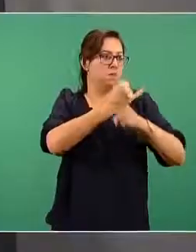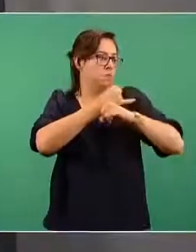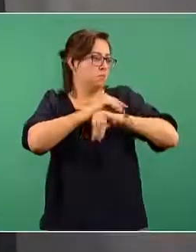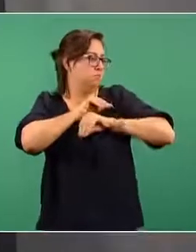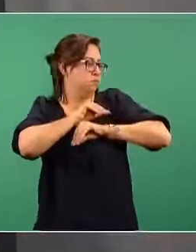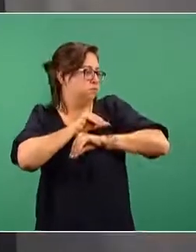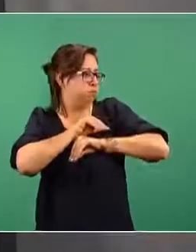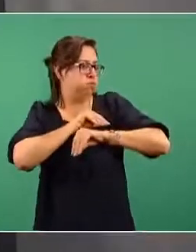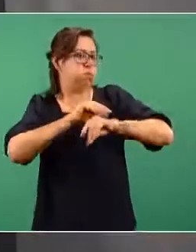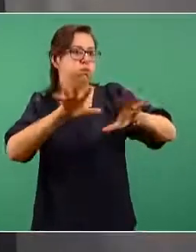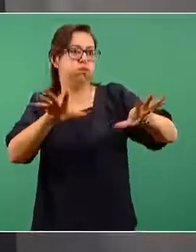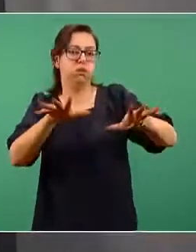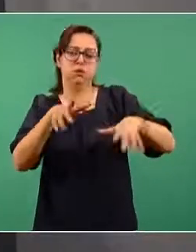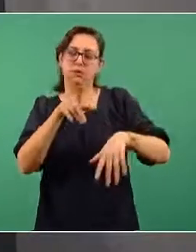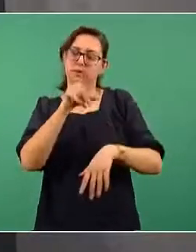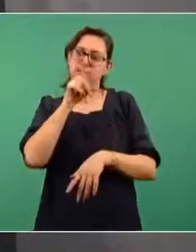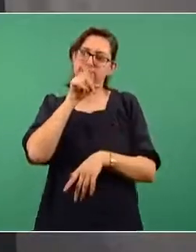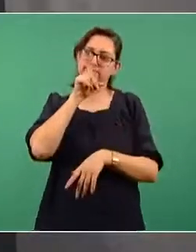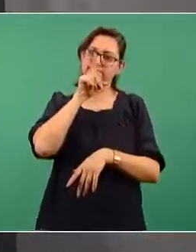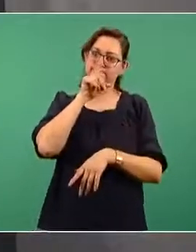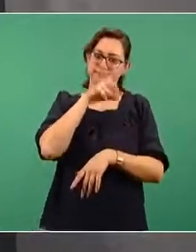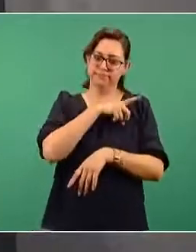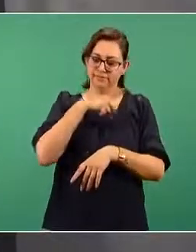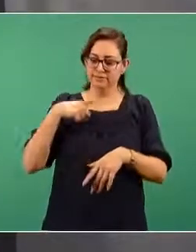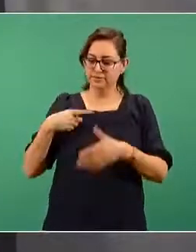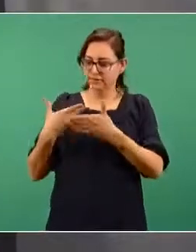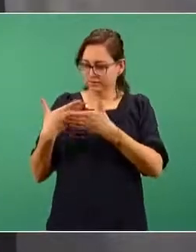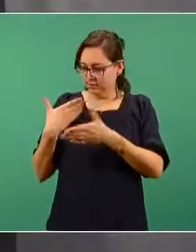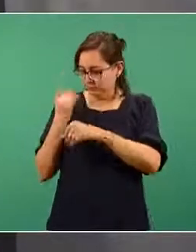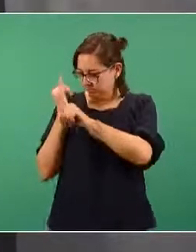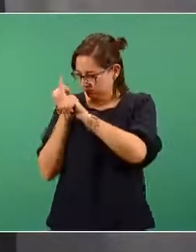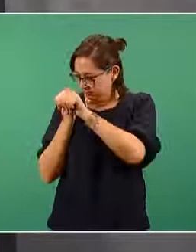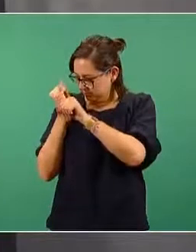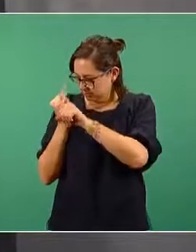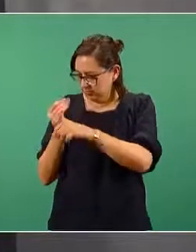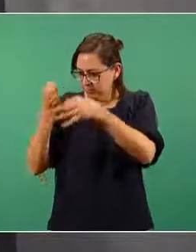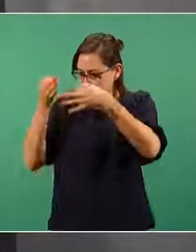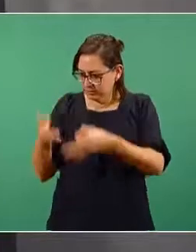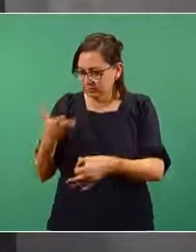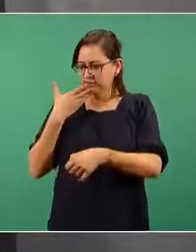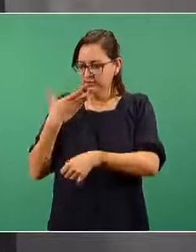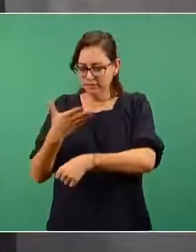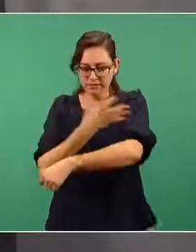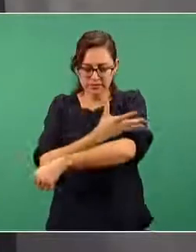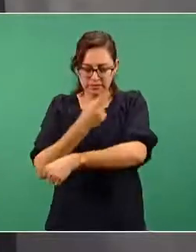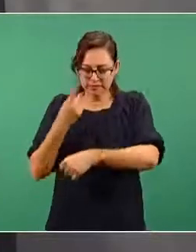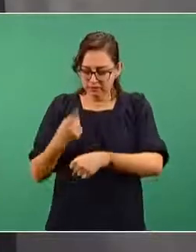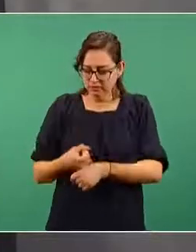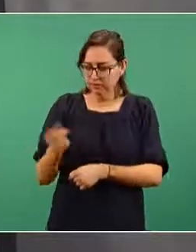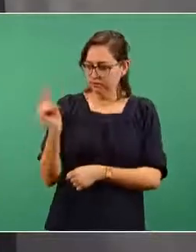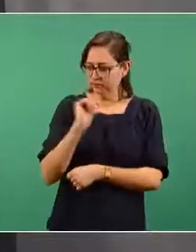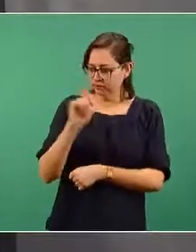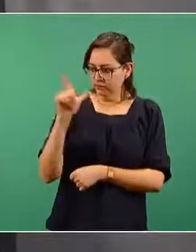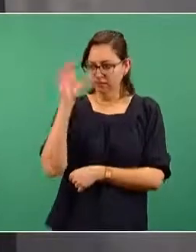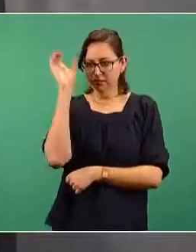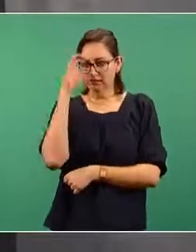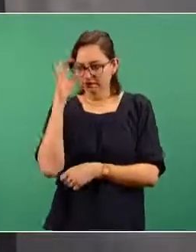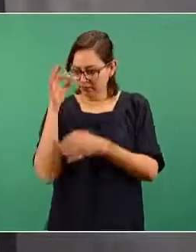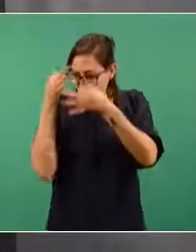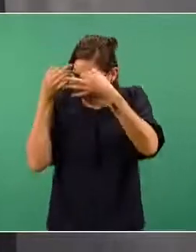más amplia, transparente, objetiva, profesional, científica, para